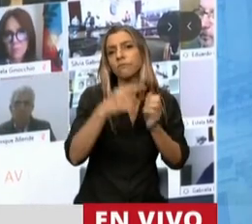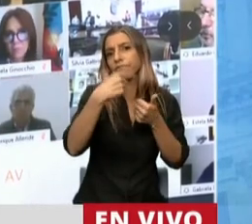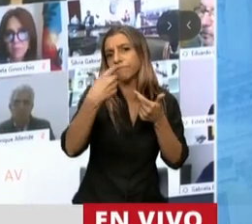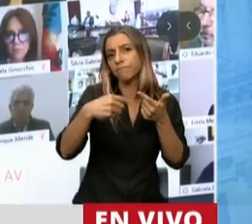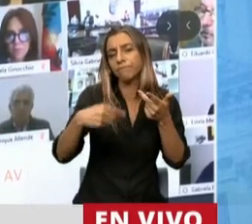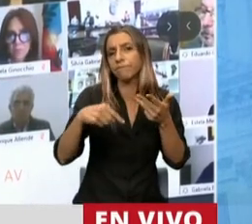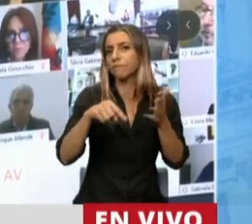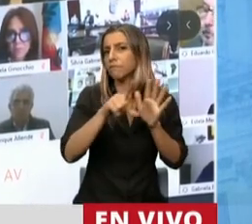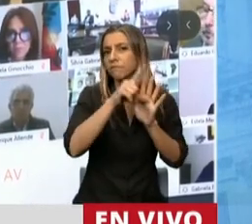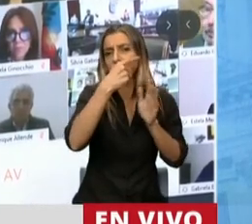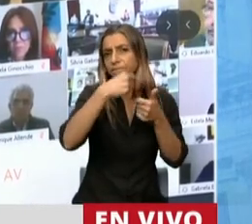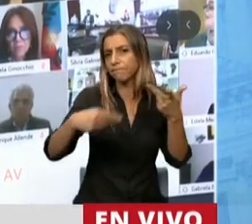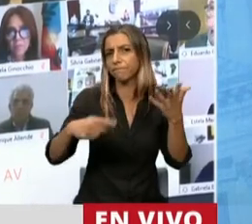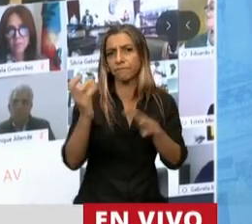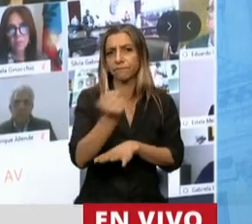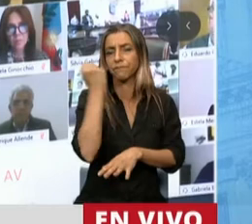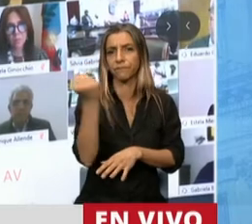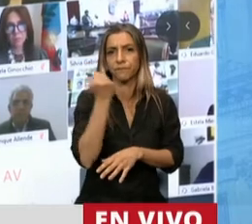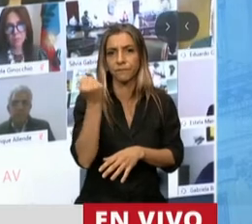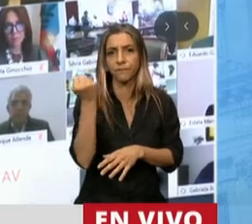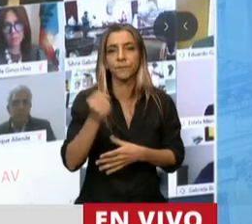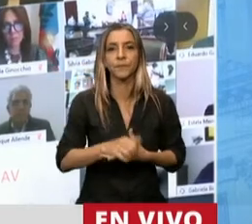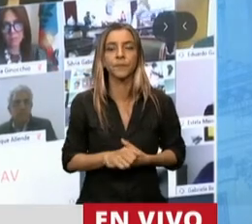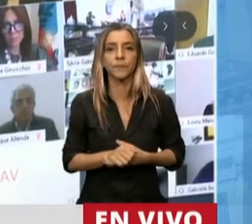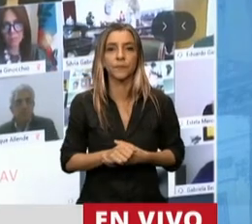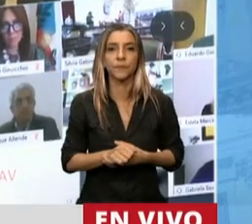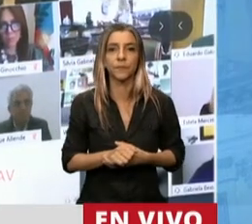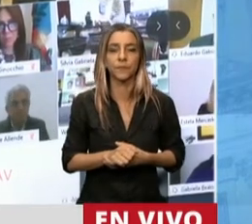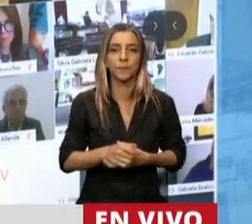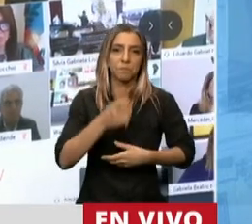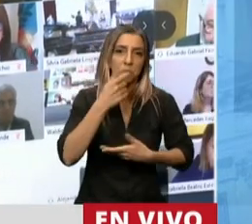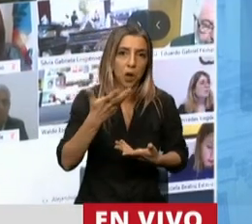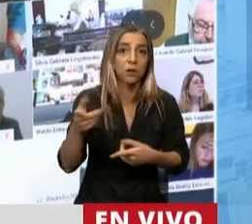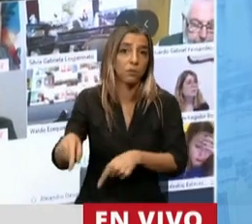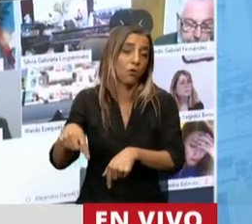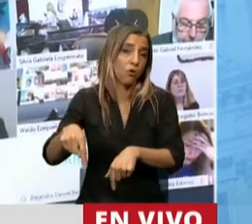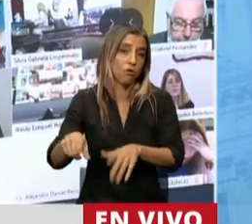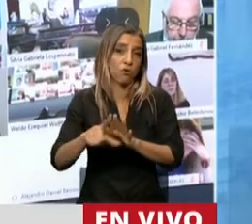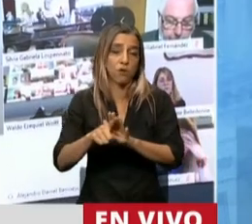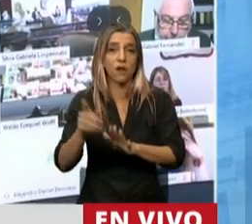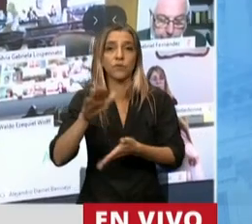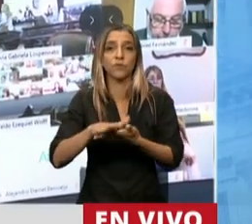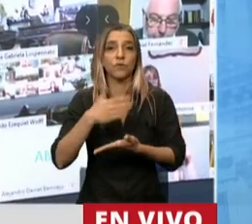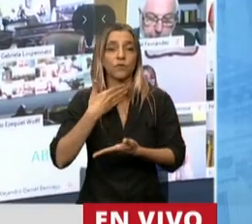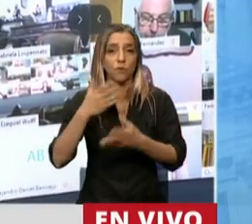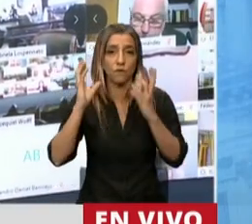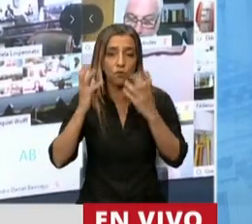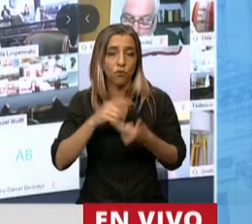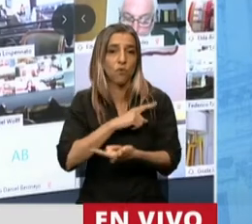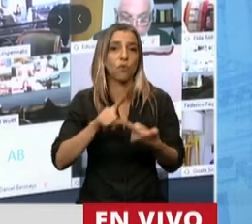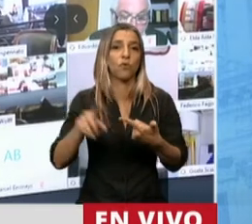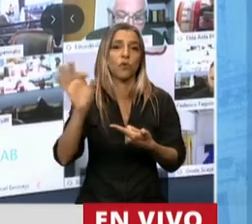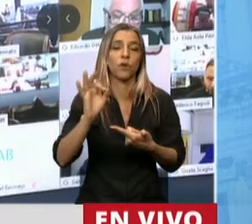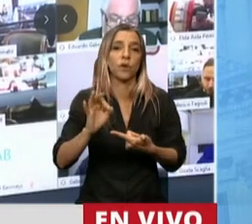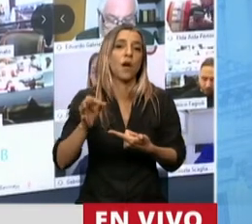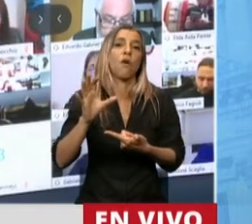importancia. Como el de la cuestión vinculada a los fonoaudiólogos, a la emergencia cítrica, a